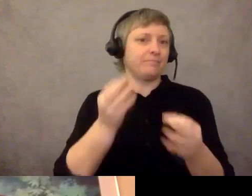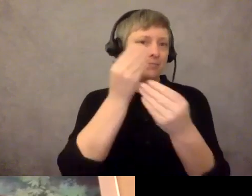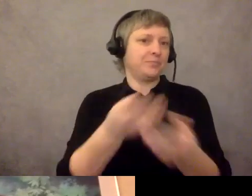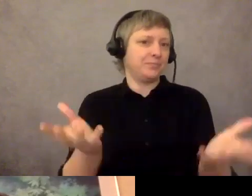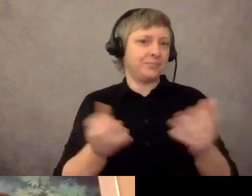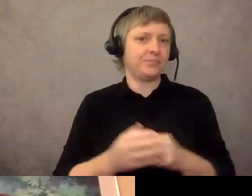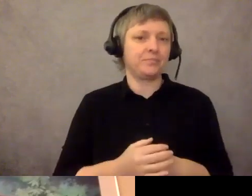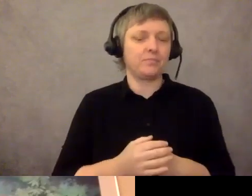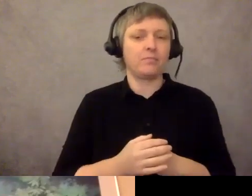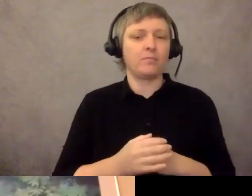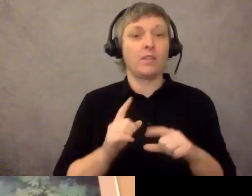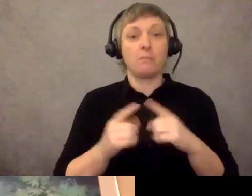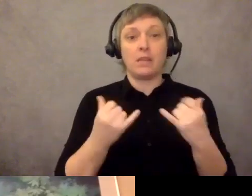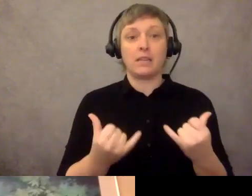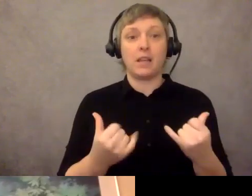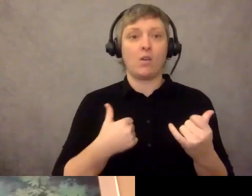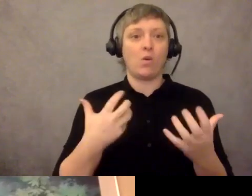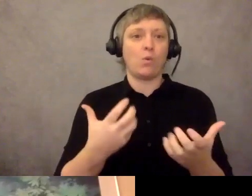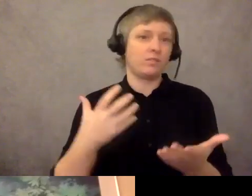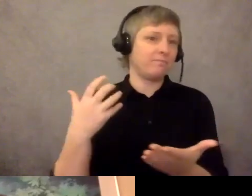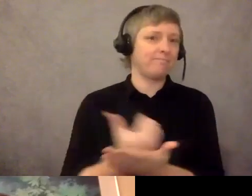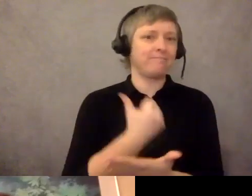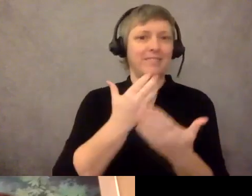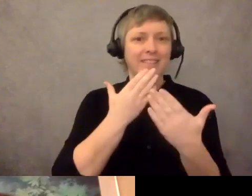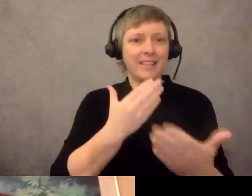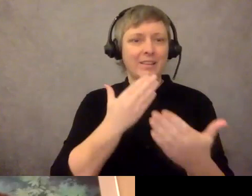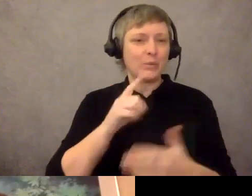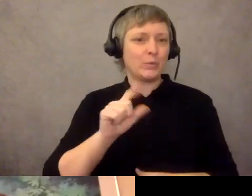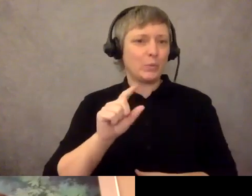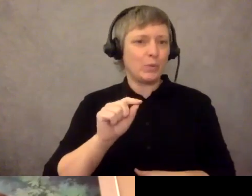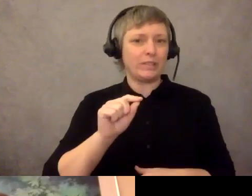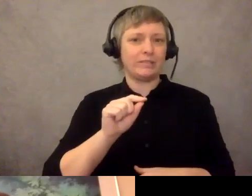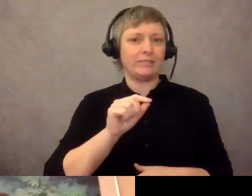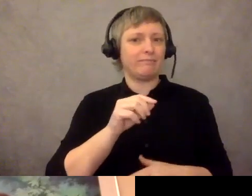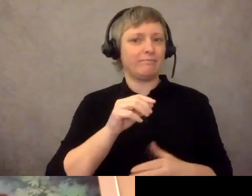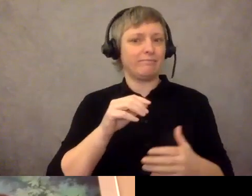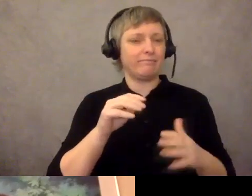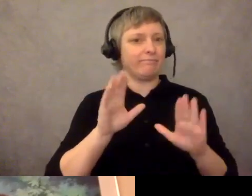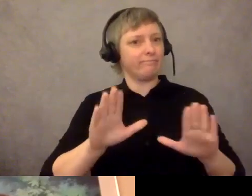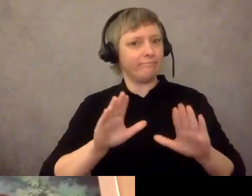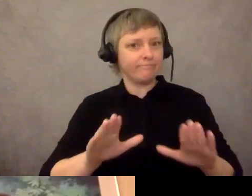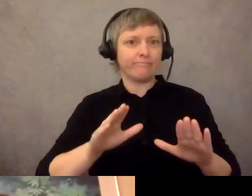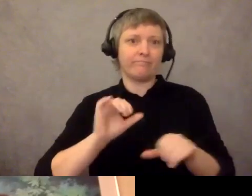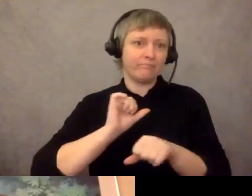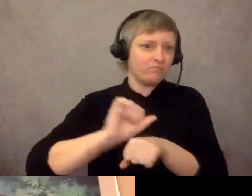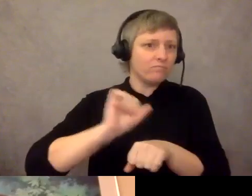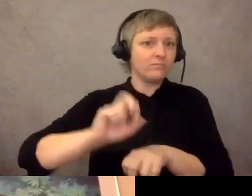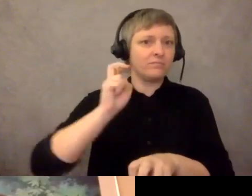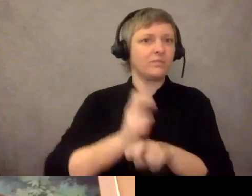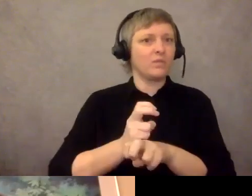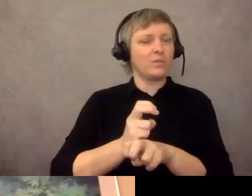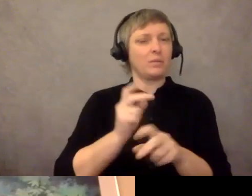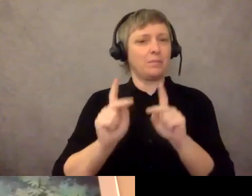a las 20 miembros de la comunidad que sirvieron en la comisión de la carta y los miles